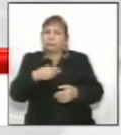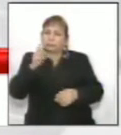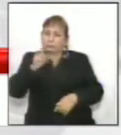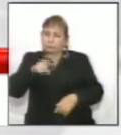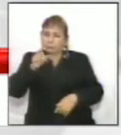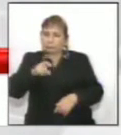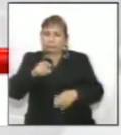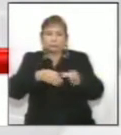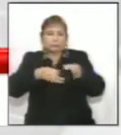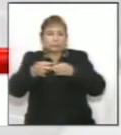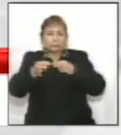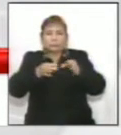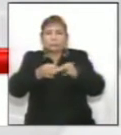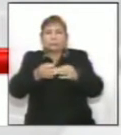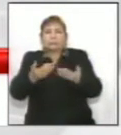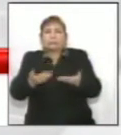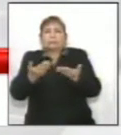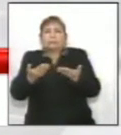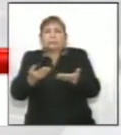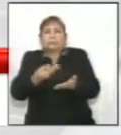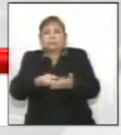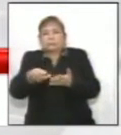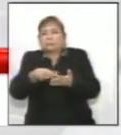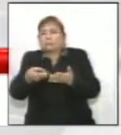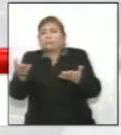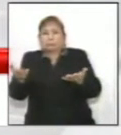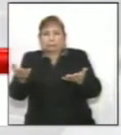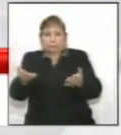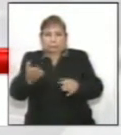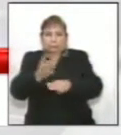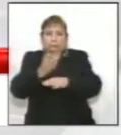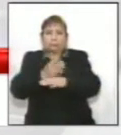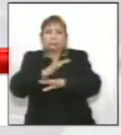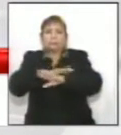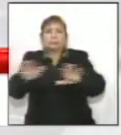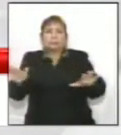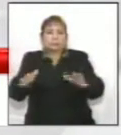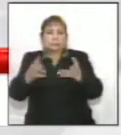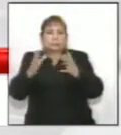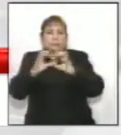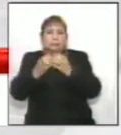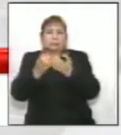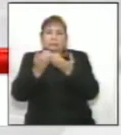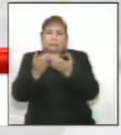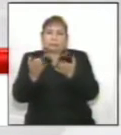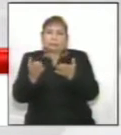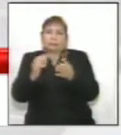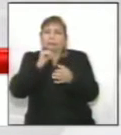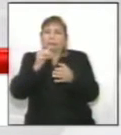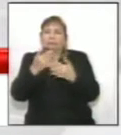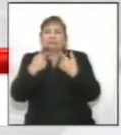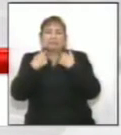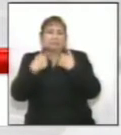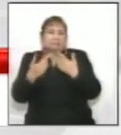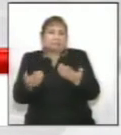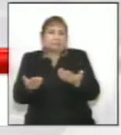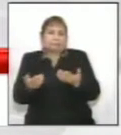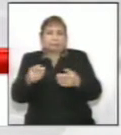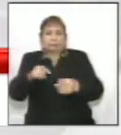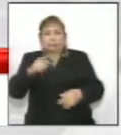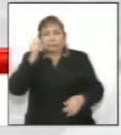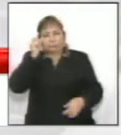una explicación. ¿Con qué medios digitales van a concluir el año escolar que casi está perdido? En ese